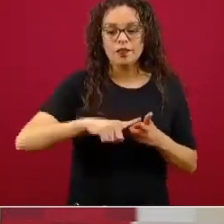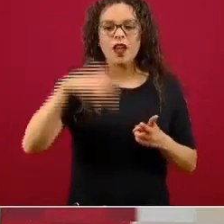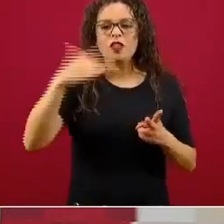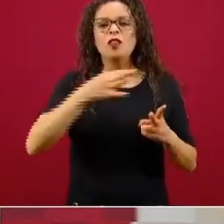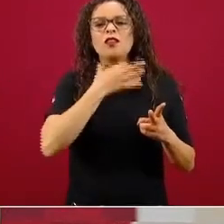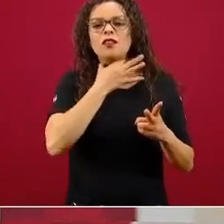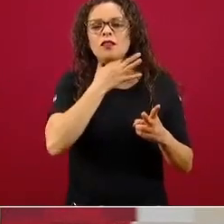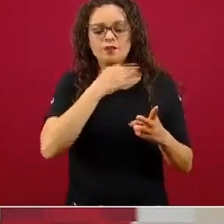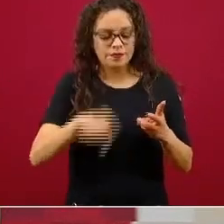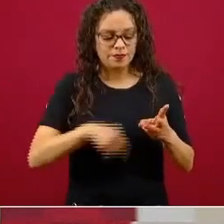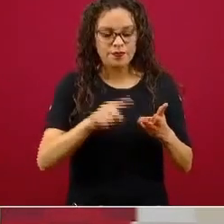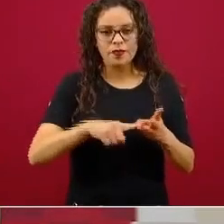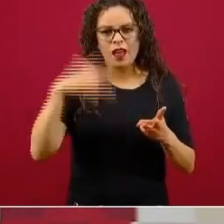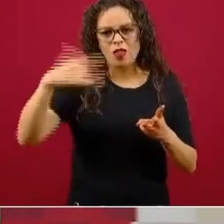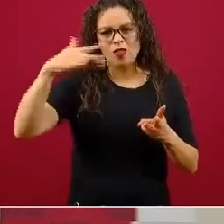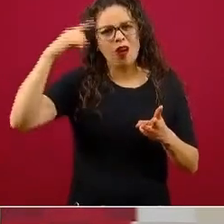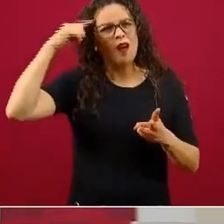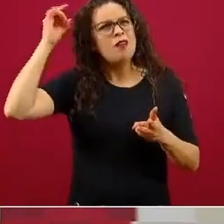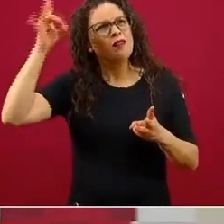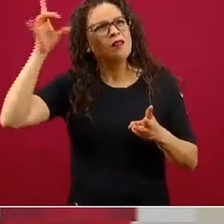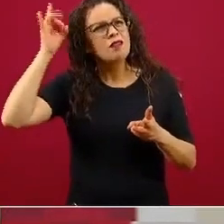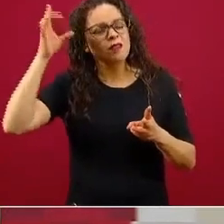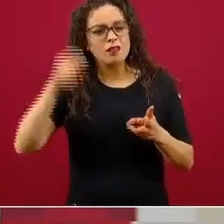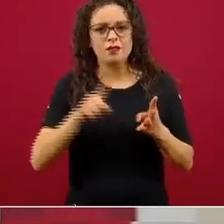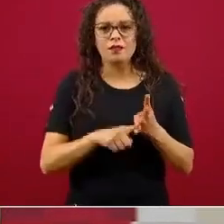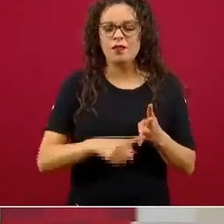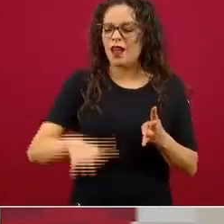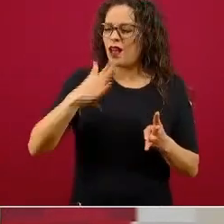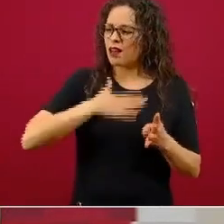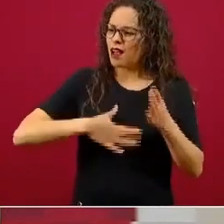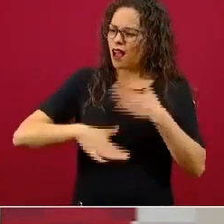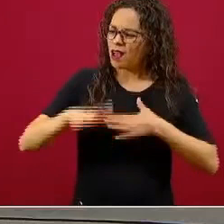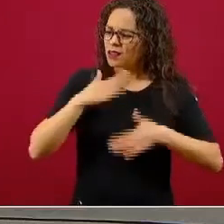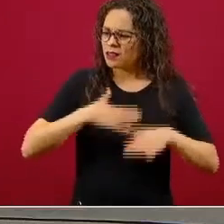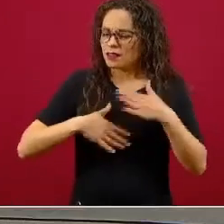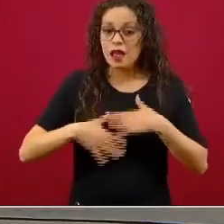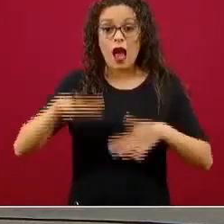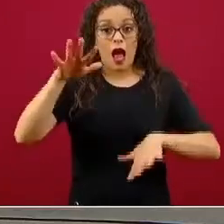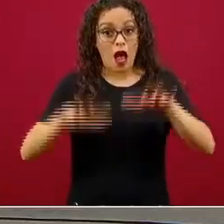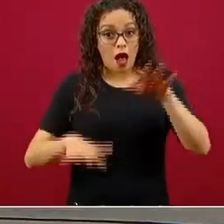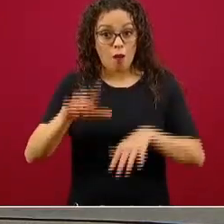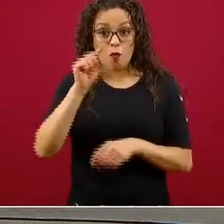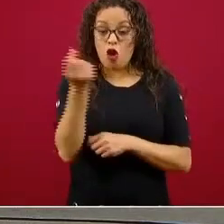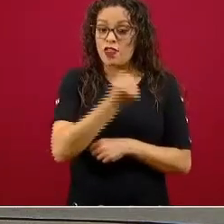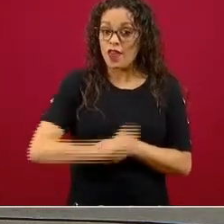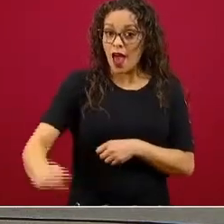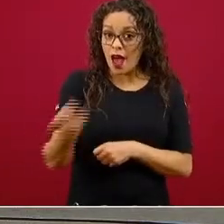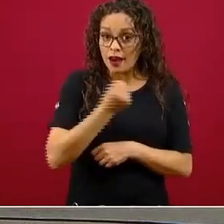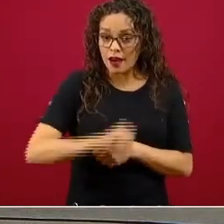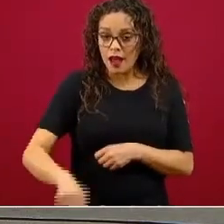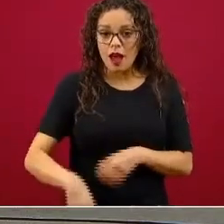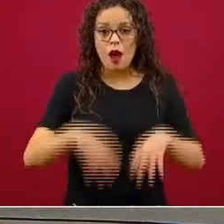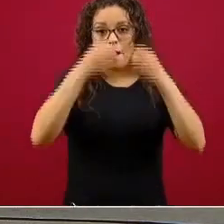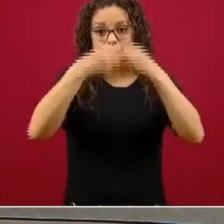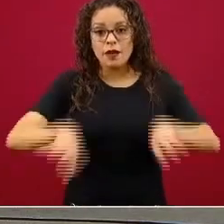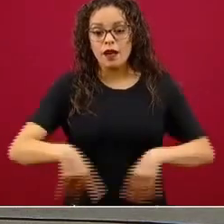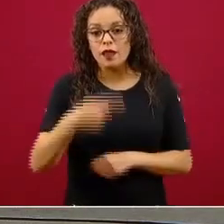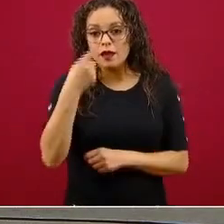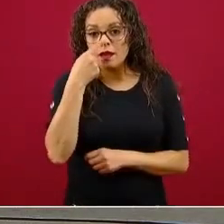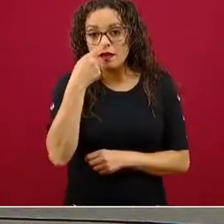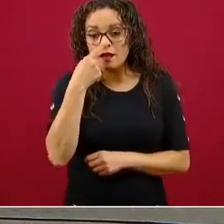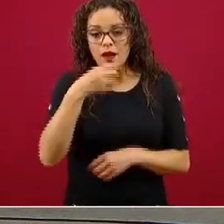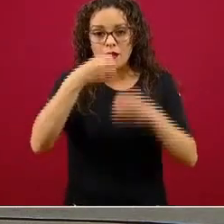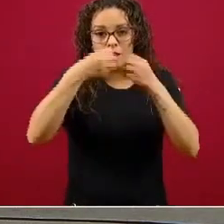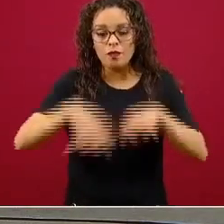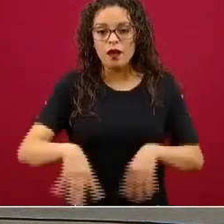cabeza, fatiga, a veces puede haber diarrea, pérdida del olfato, pérdida del gusto, los